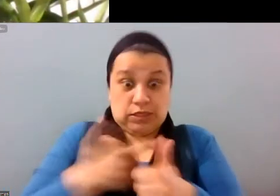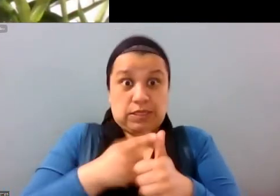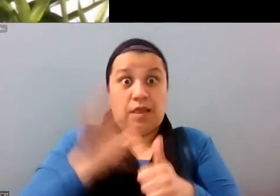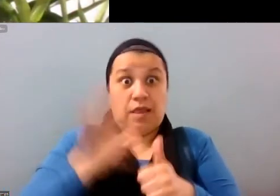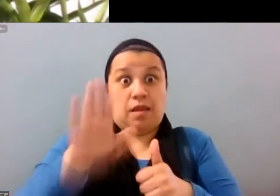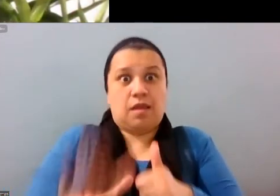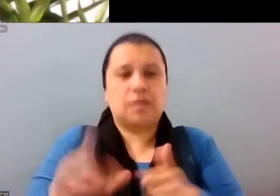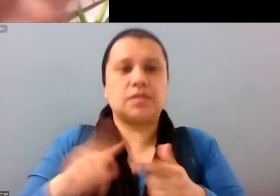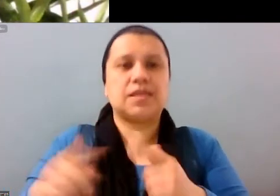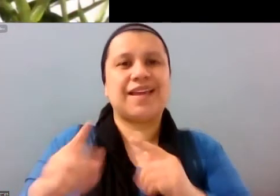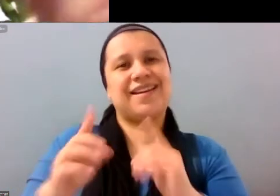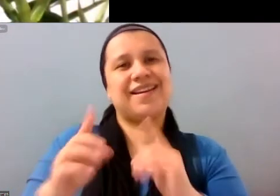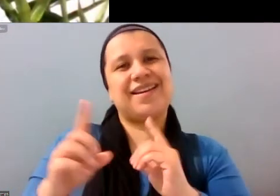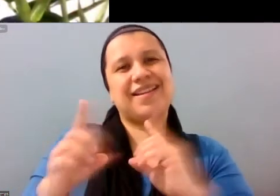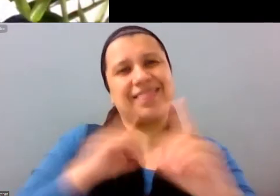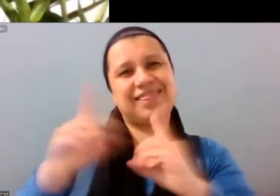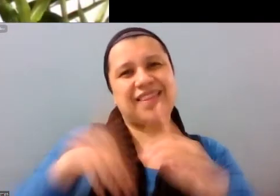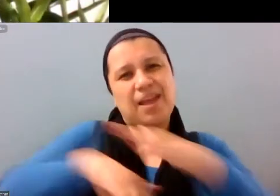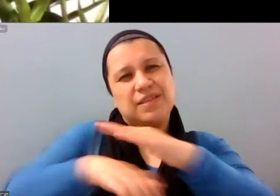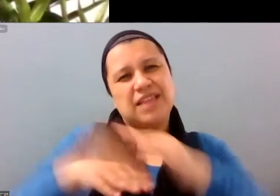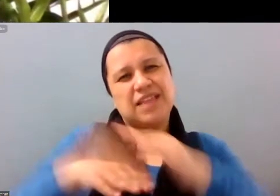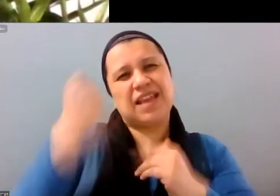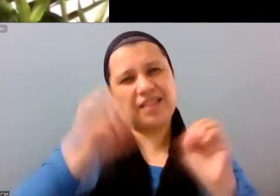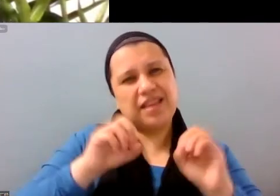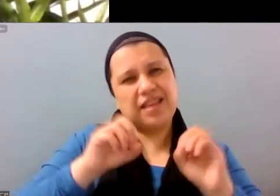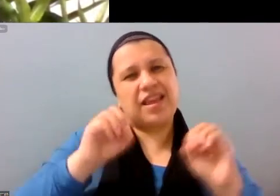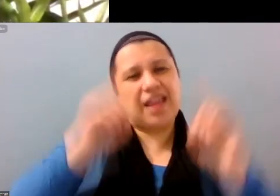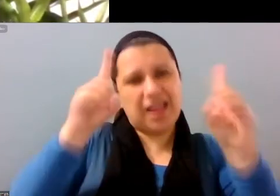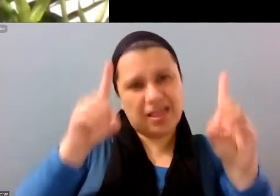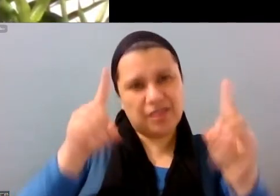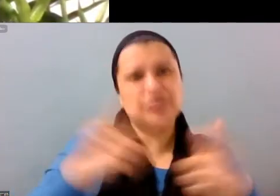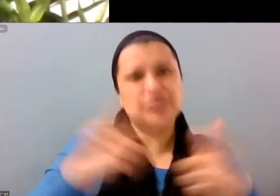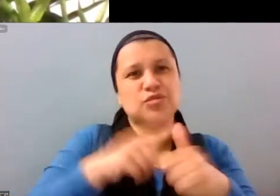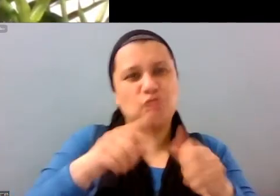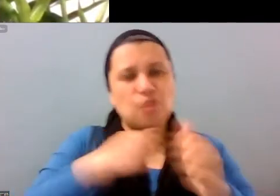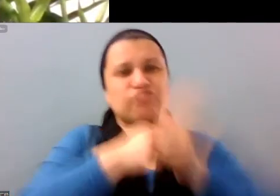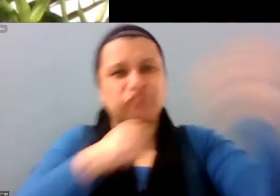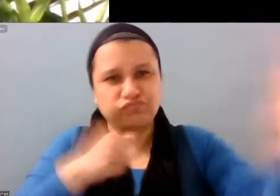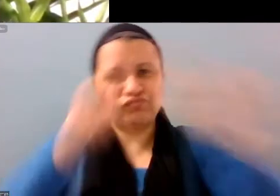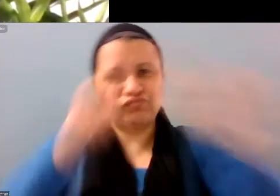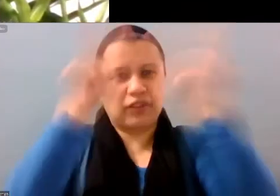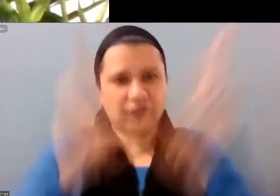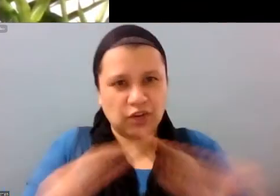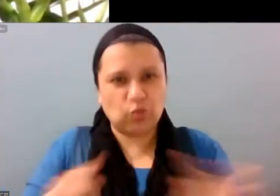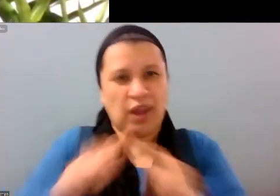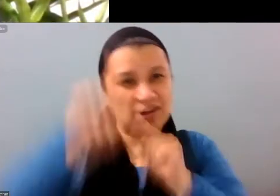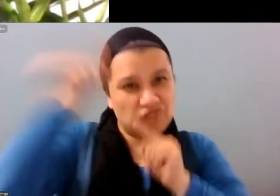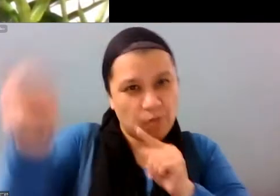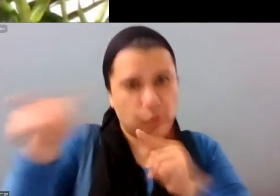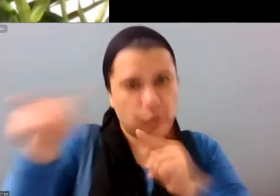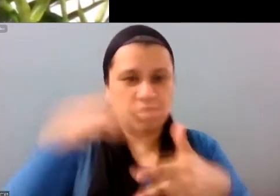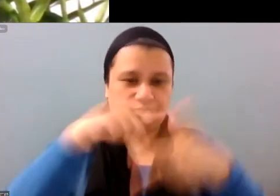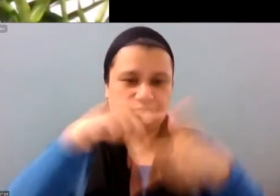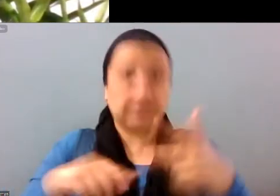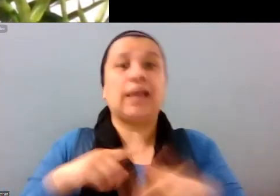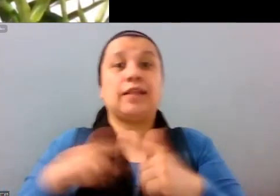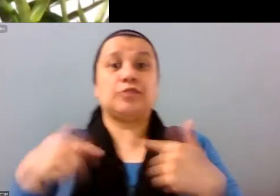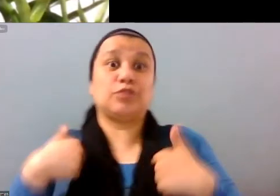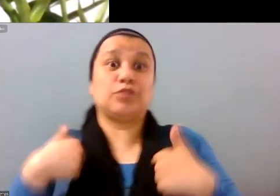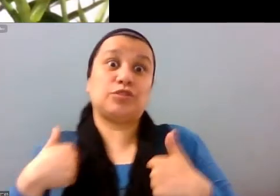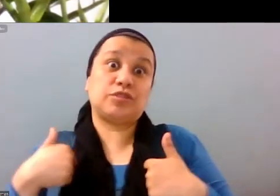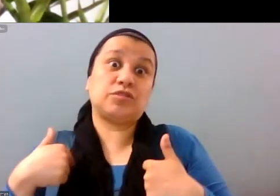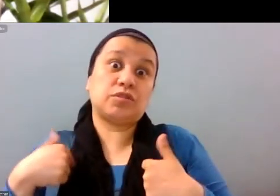básico que entendemos por educación a distancia remota y virtual paso número dos y bueno y que obviamente los docentes de la